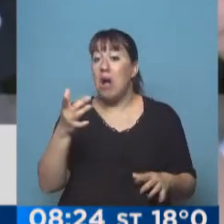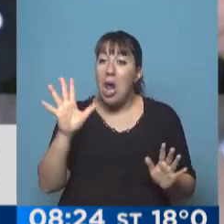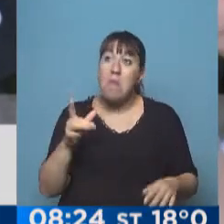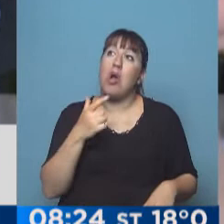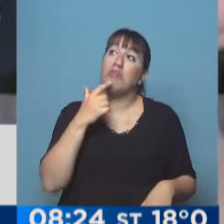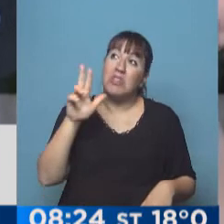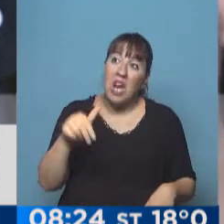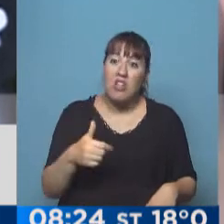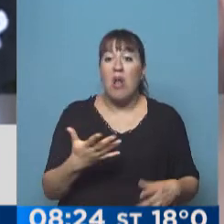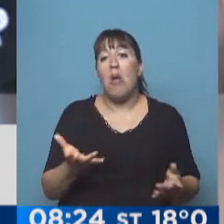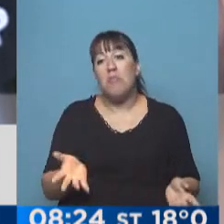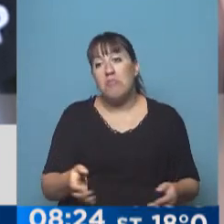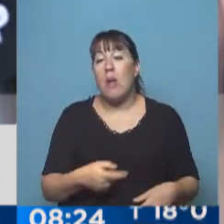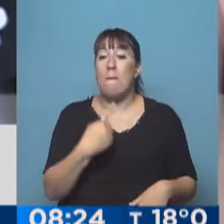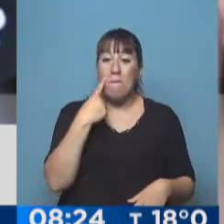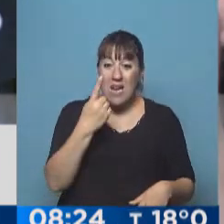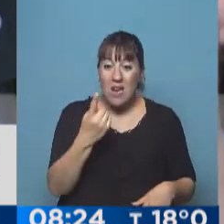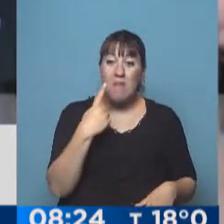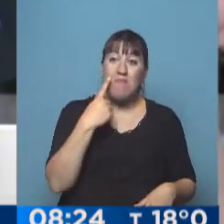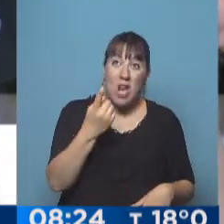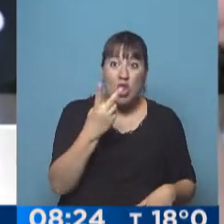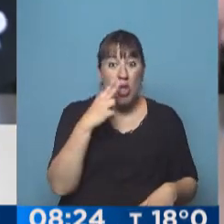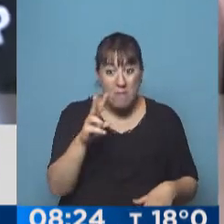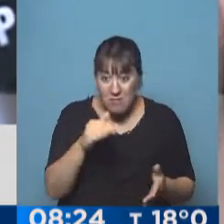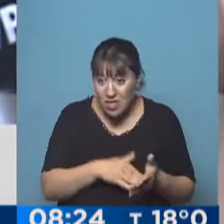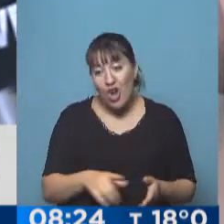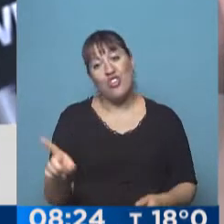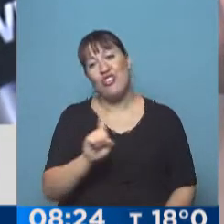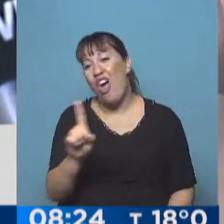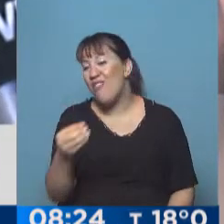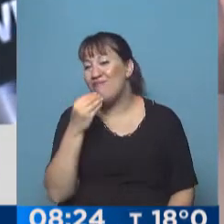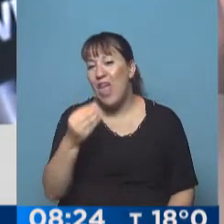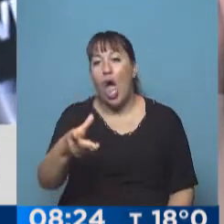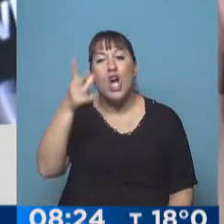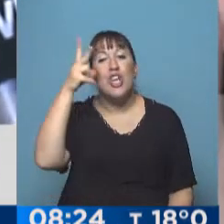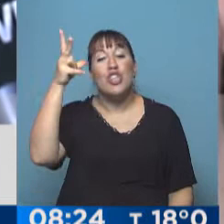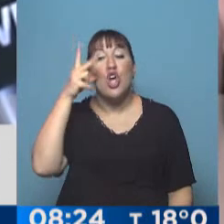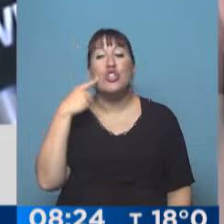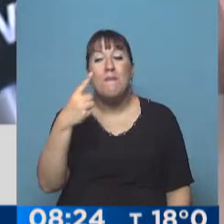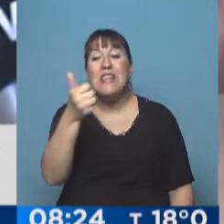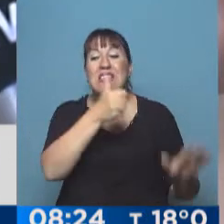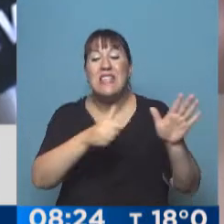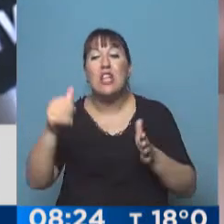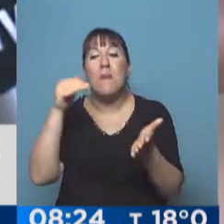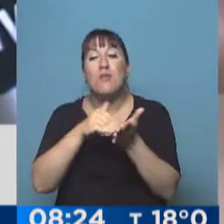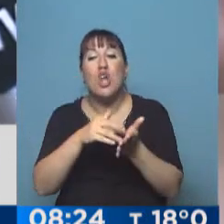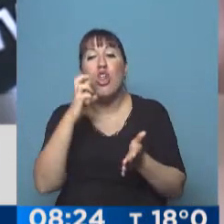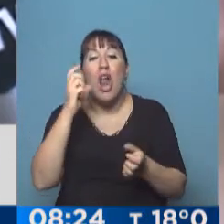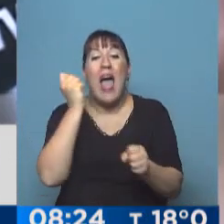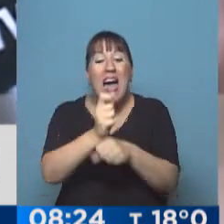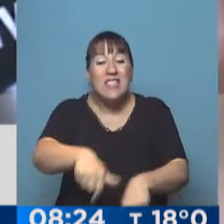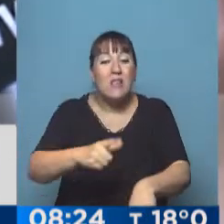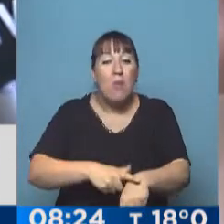eran mil millones de dólares dos mil millones de dólares no 88 mil seiscientos millones de reales se llevan pagado hasta este momento